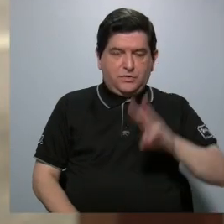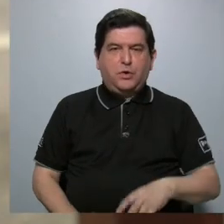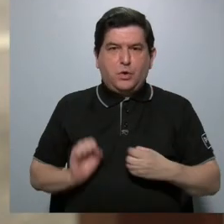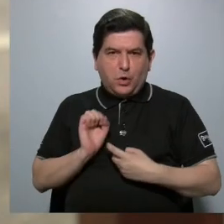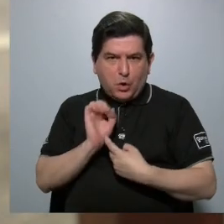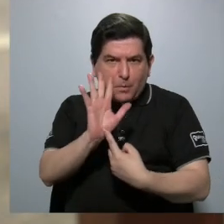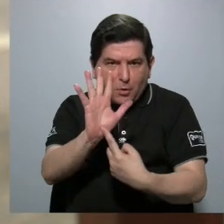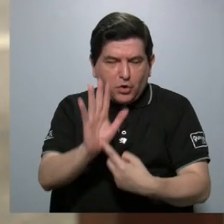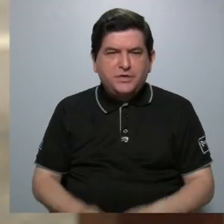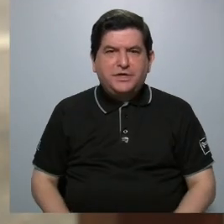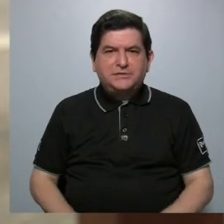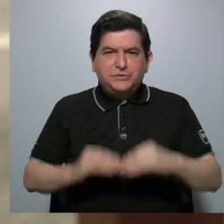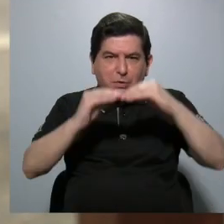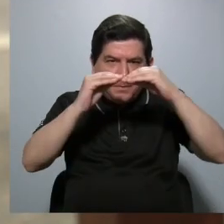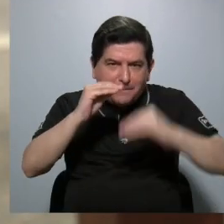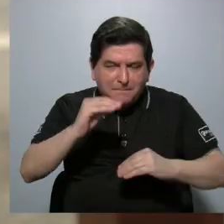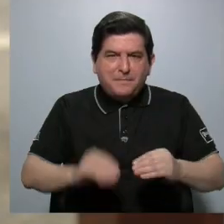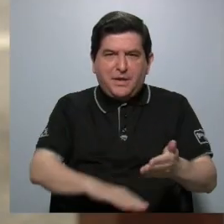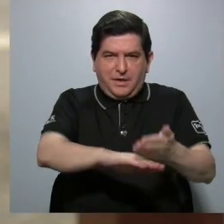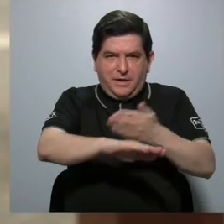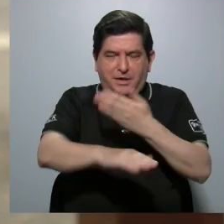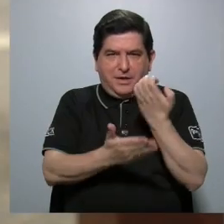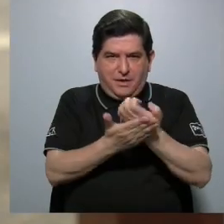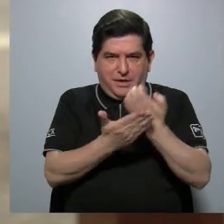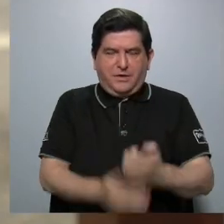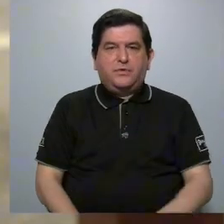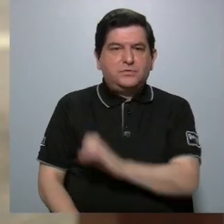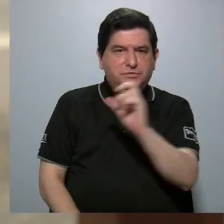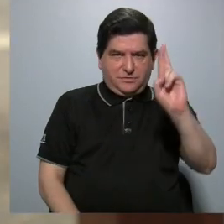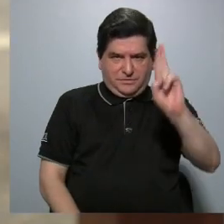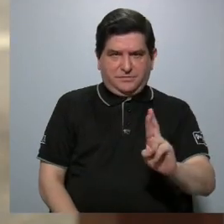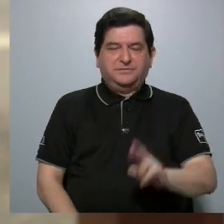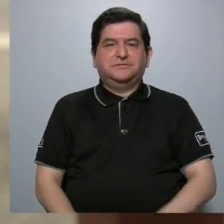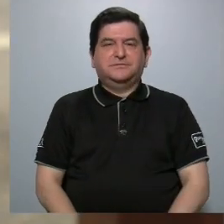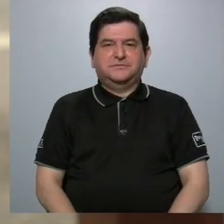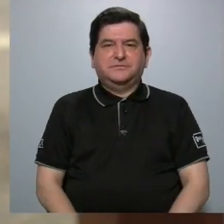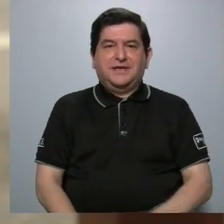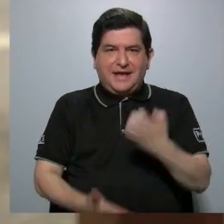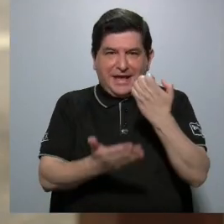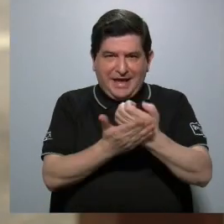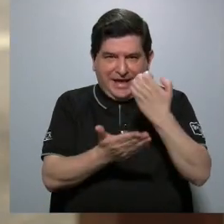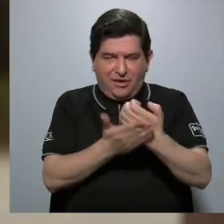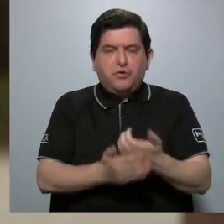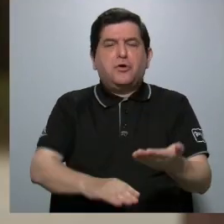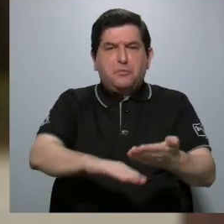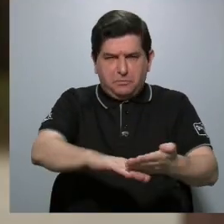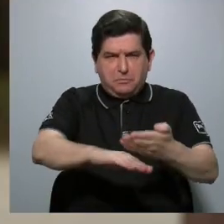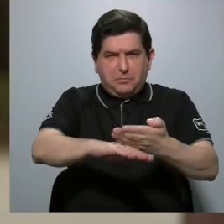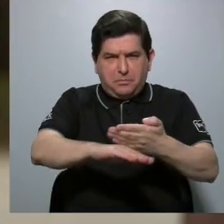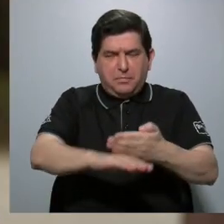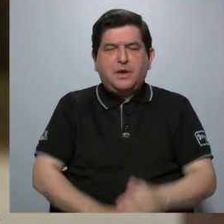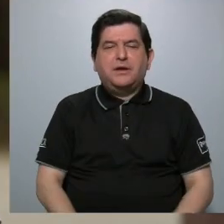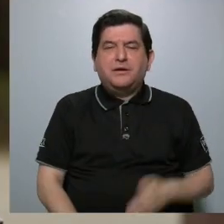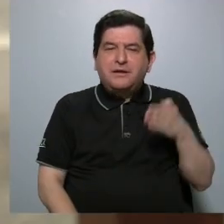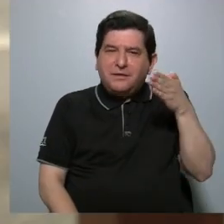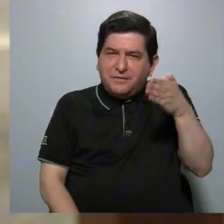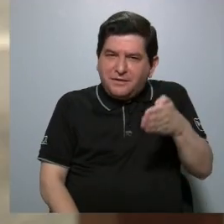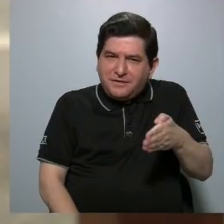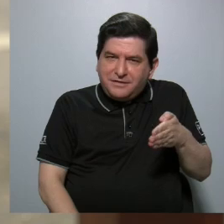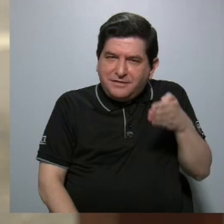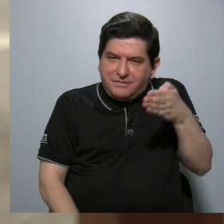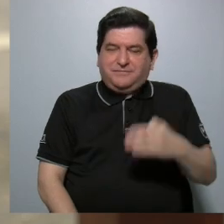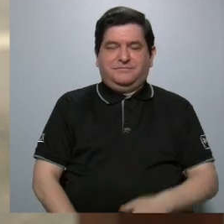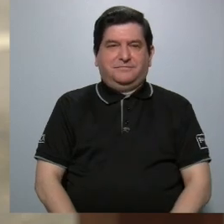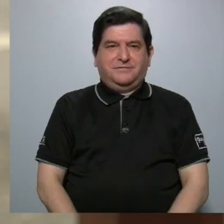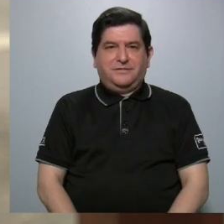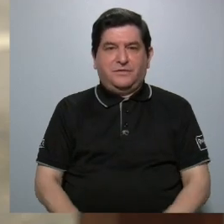Para el 2026 las proyecciones son de un menor crecimiento económico para Costa Rica. La economía avanzará a